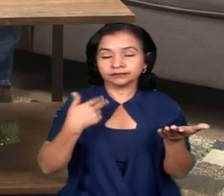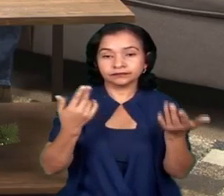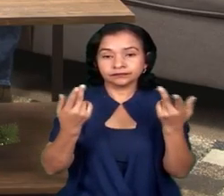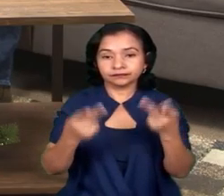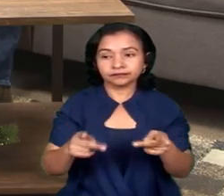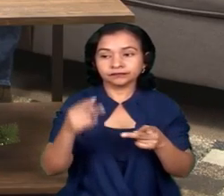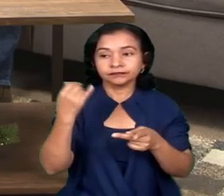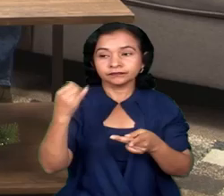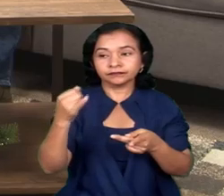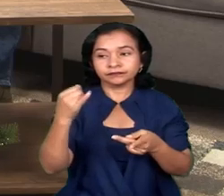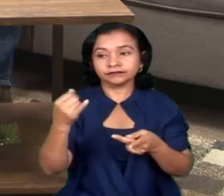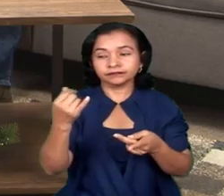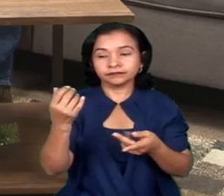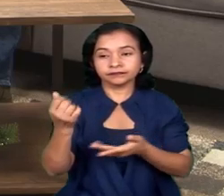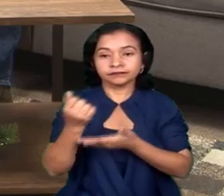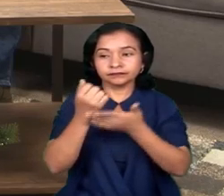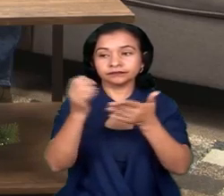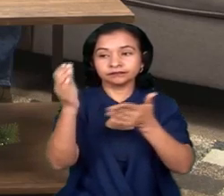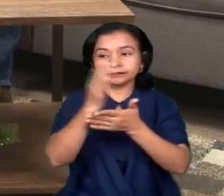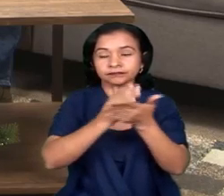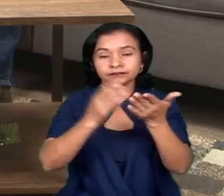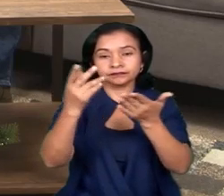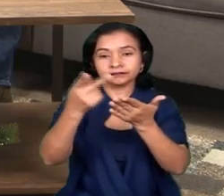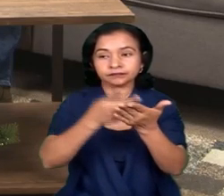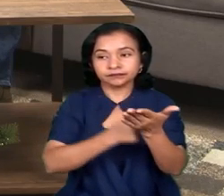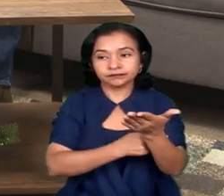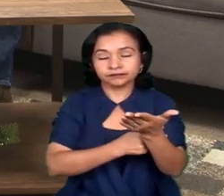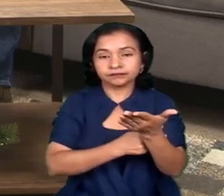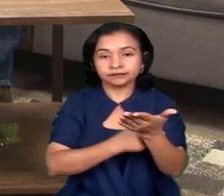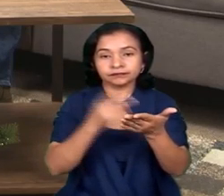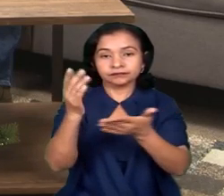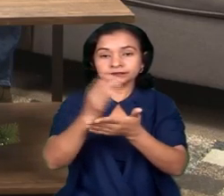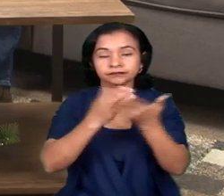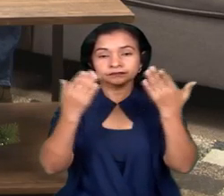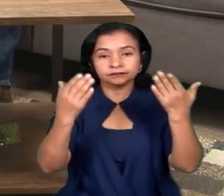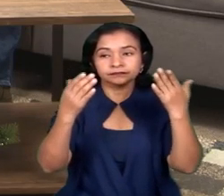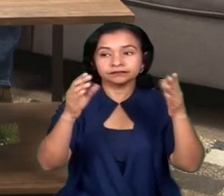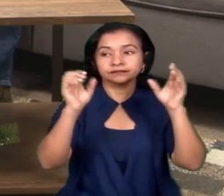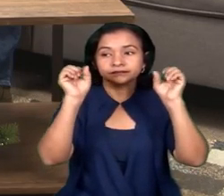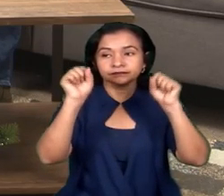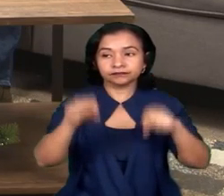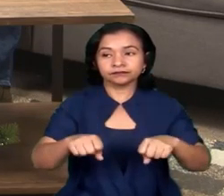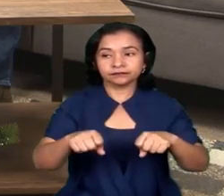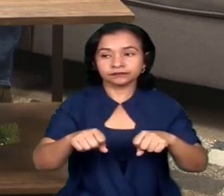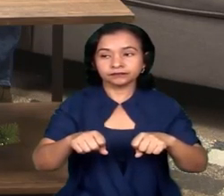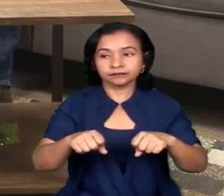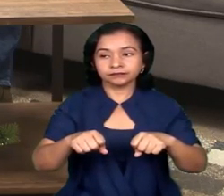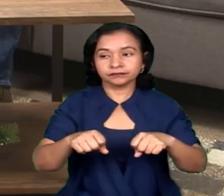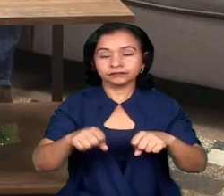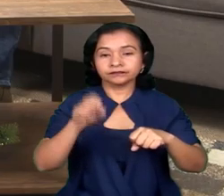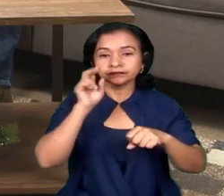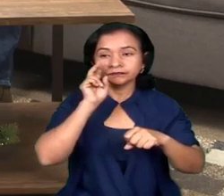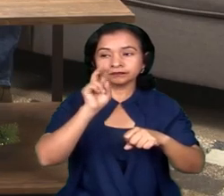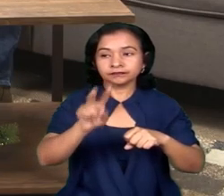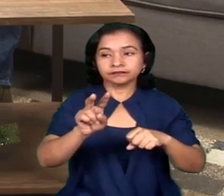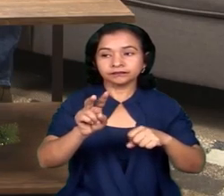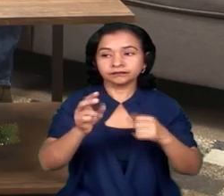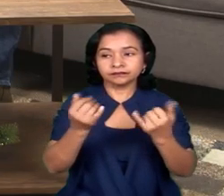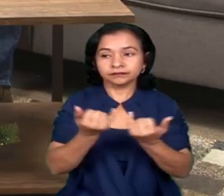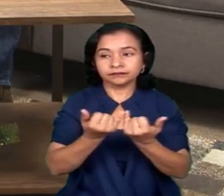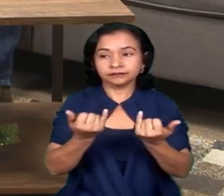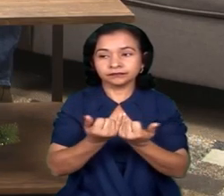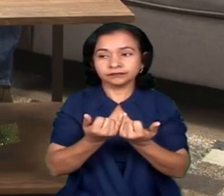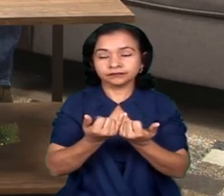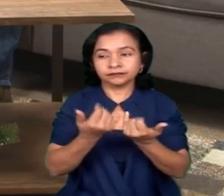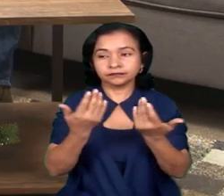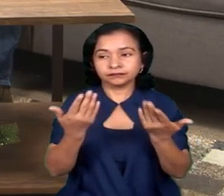pero sí que inyecte más de algunos proyectos, más de algunas situaciones que podamos. Como, que ustedes ya la tienen visibilizada. Claro, nosotros la vamos a